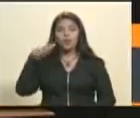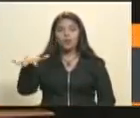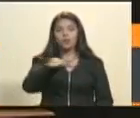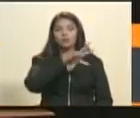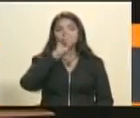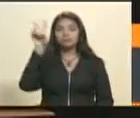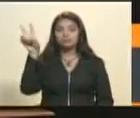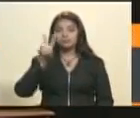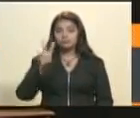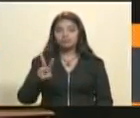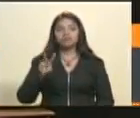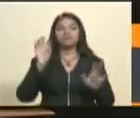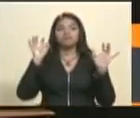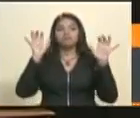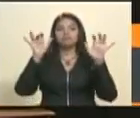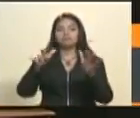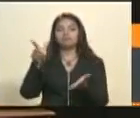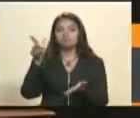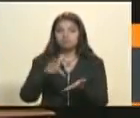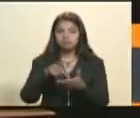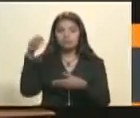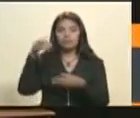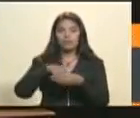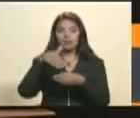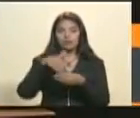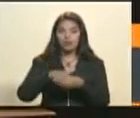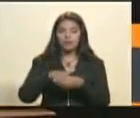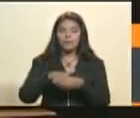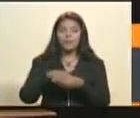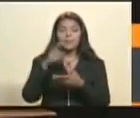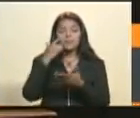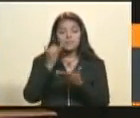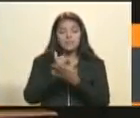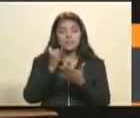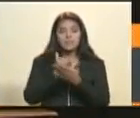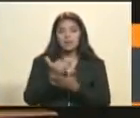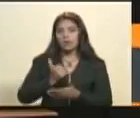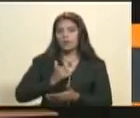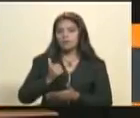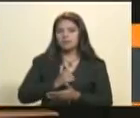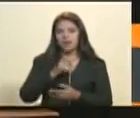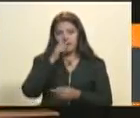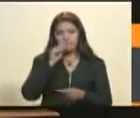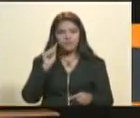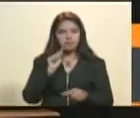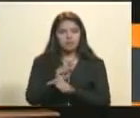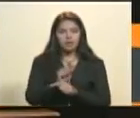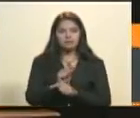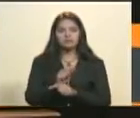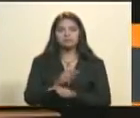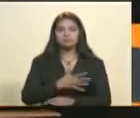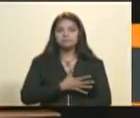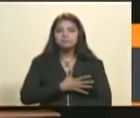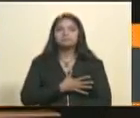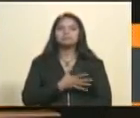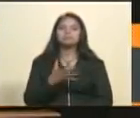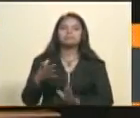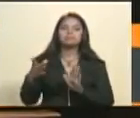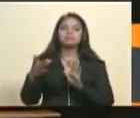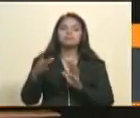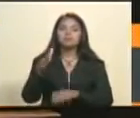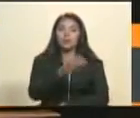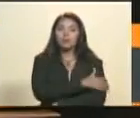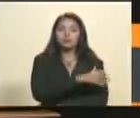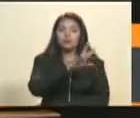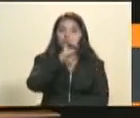venezolano acudió a la cita electoral sorteando todo tipo de amenazas proferidas por la derecha